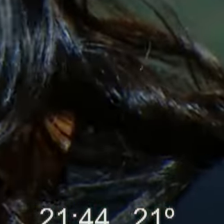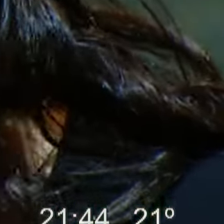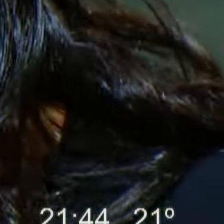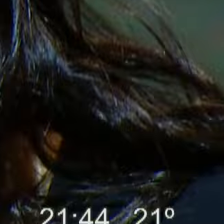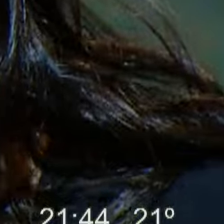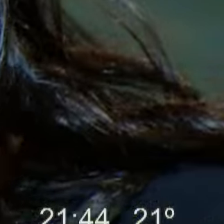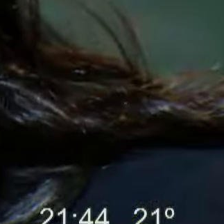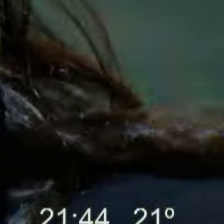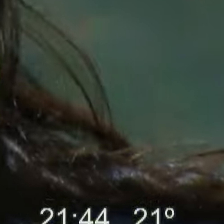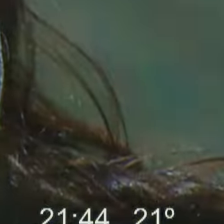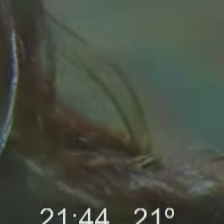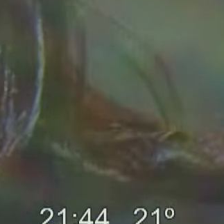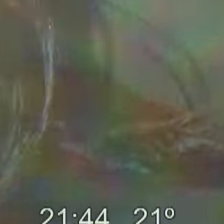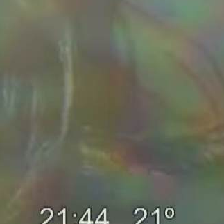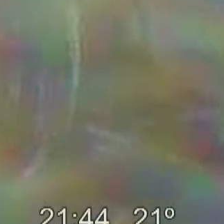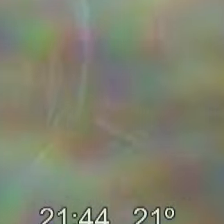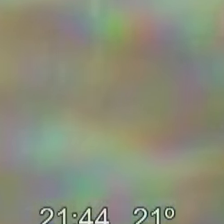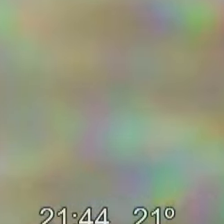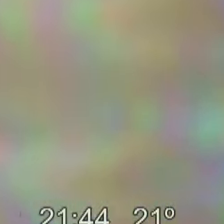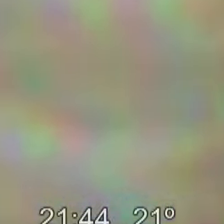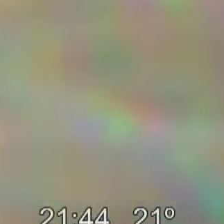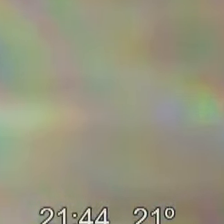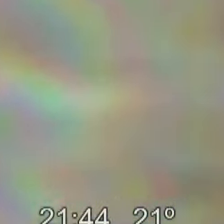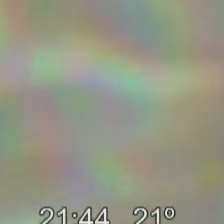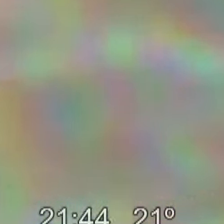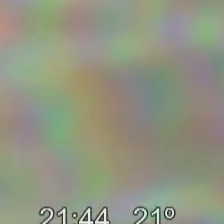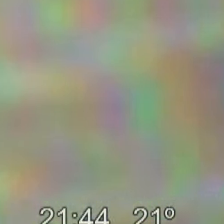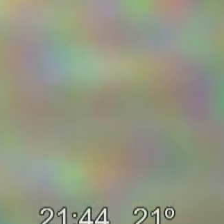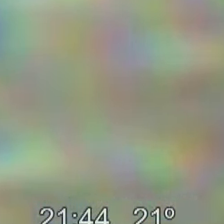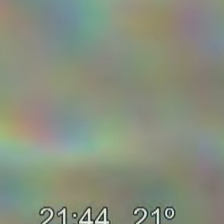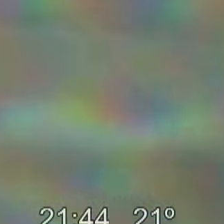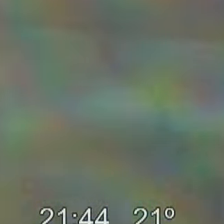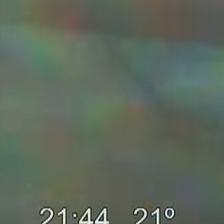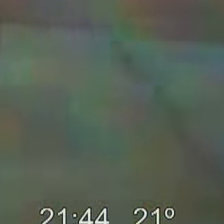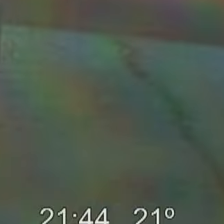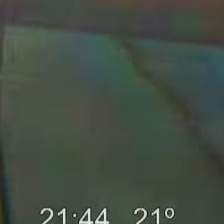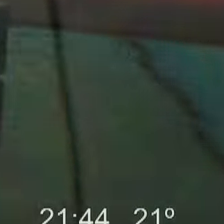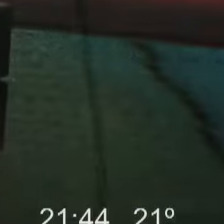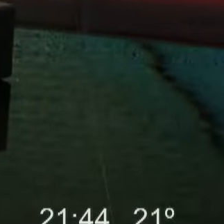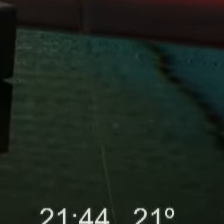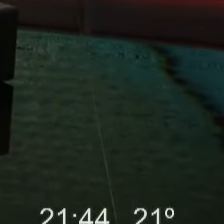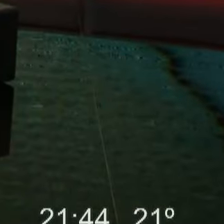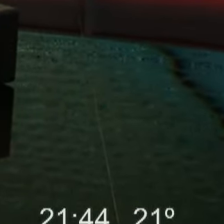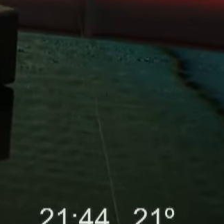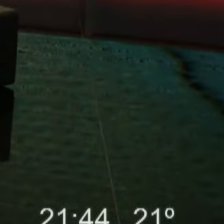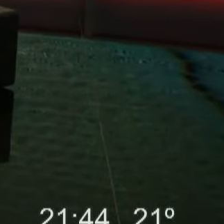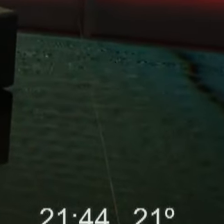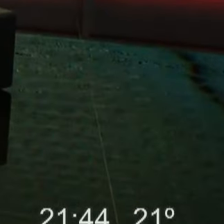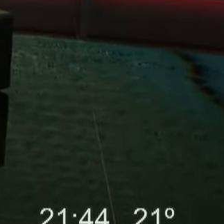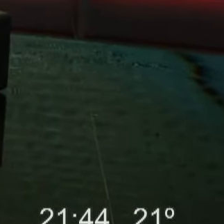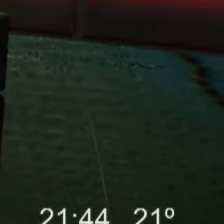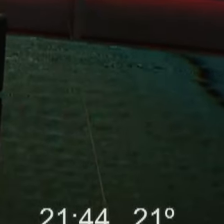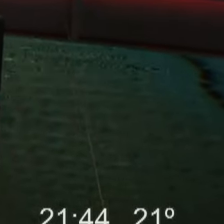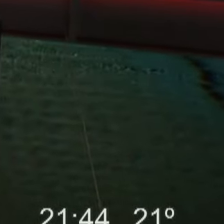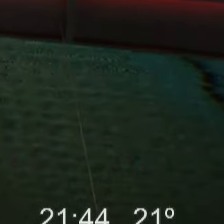deseo te sientes libre de elegir. Hay un montón de papeles, de cosas guardadas